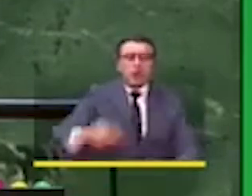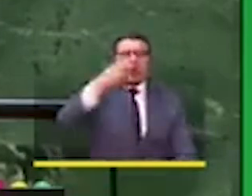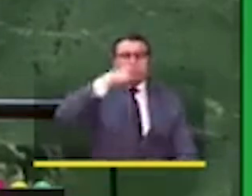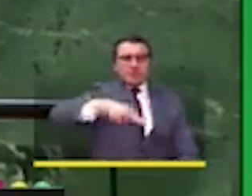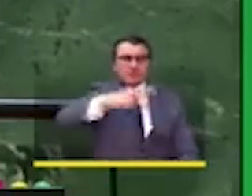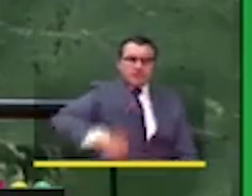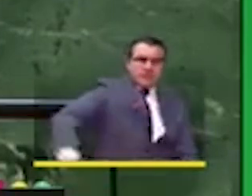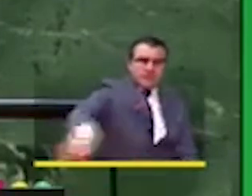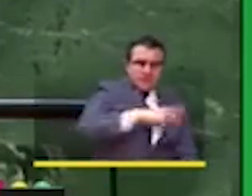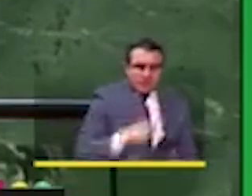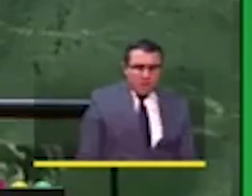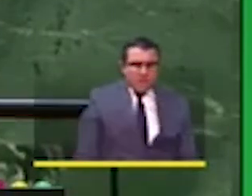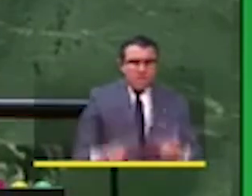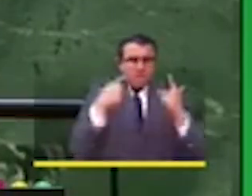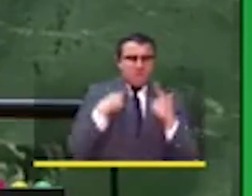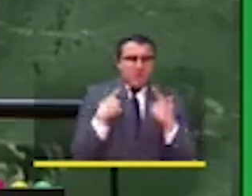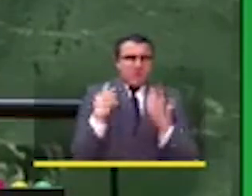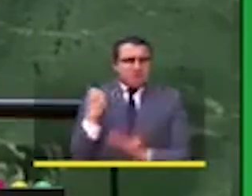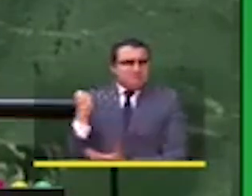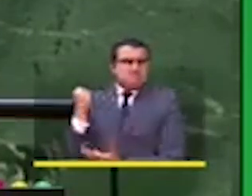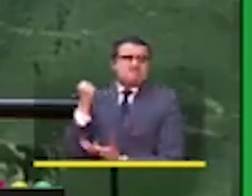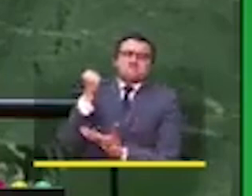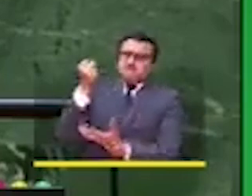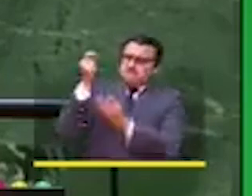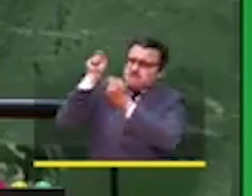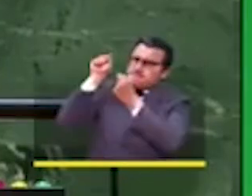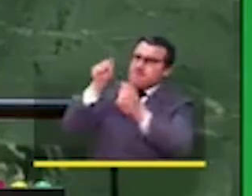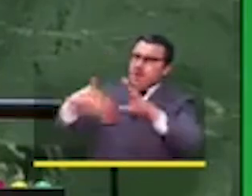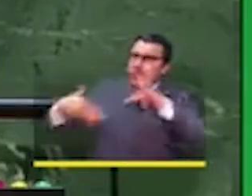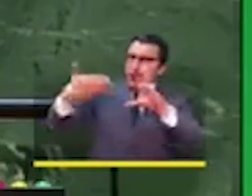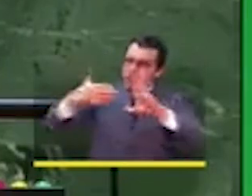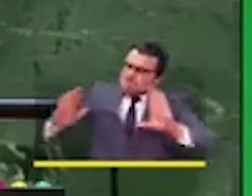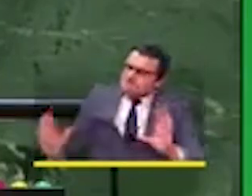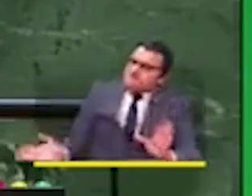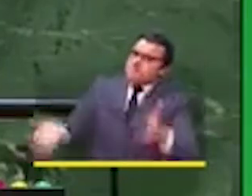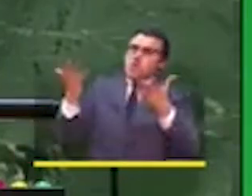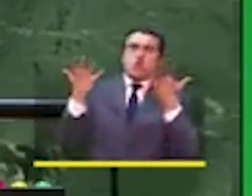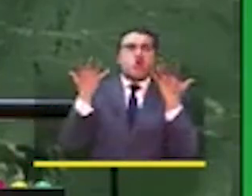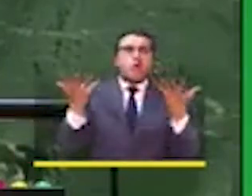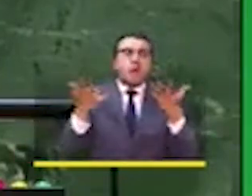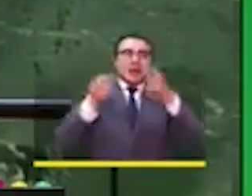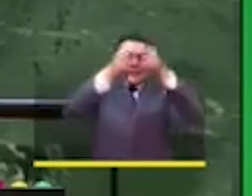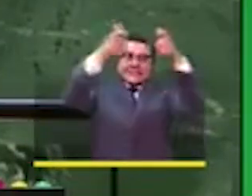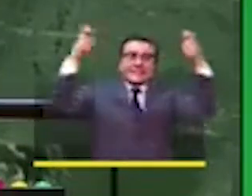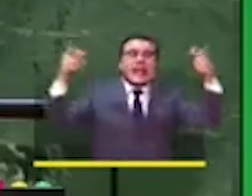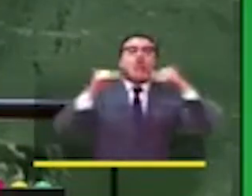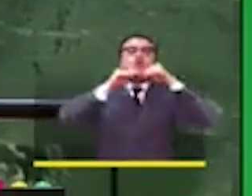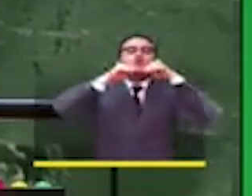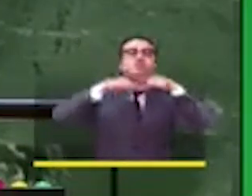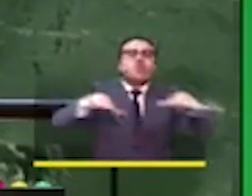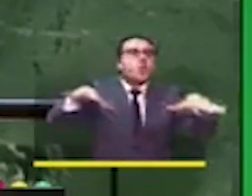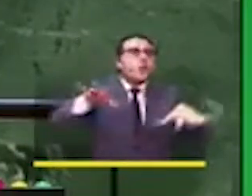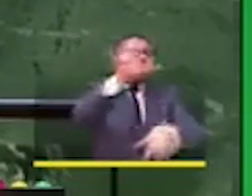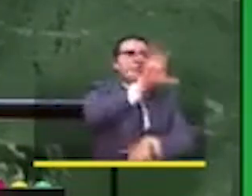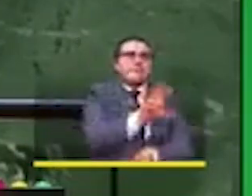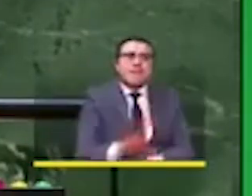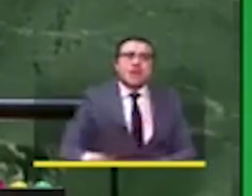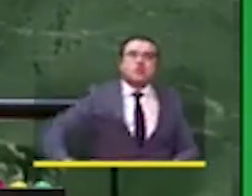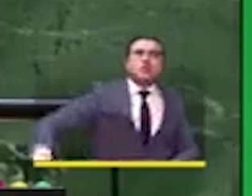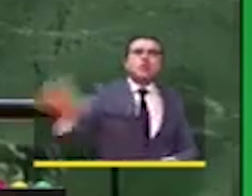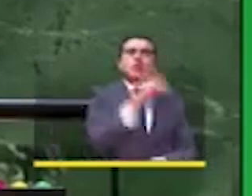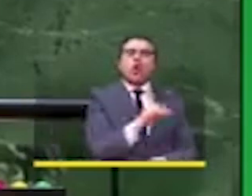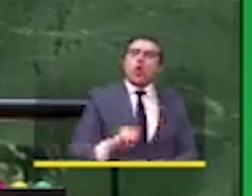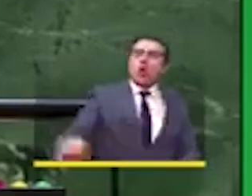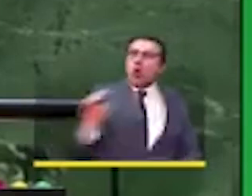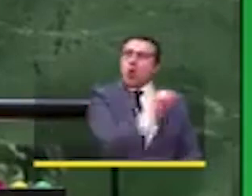nietos, solo se puede financiar a cabalidad desde lo público, desde lo de todos y